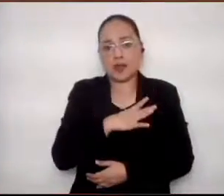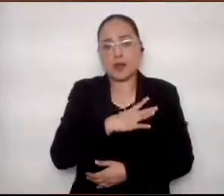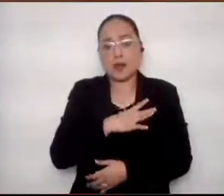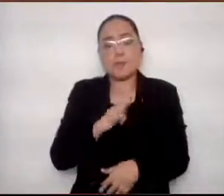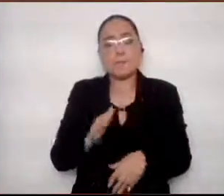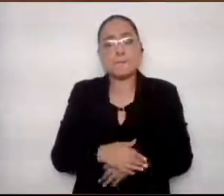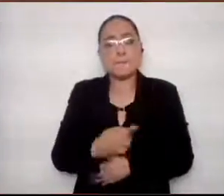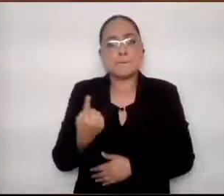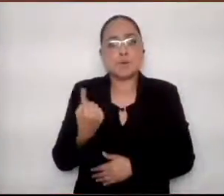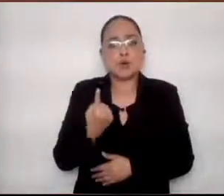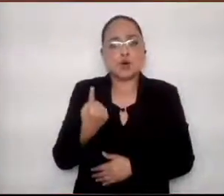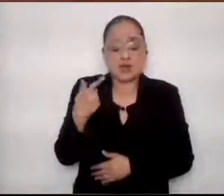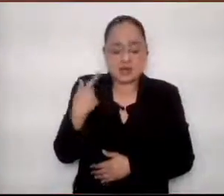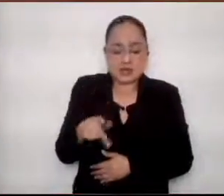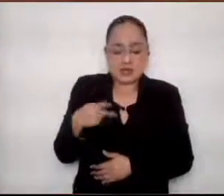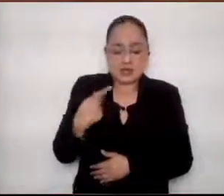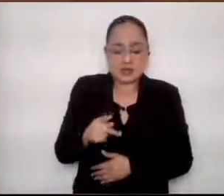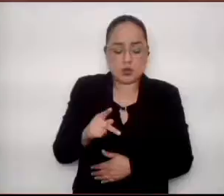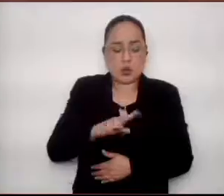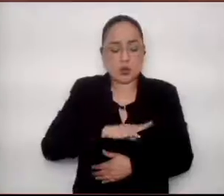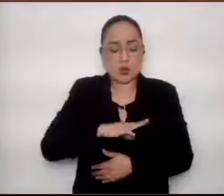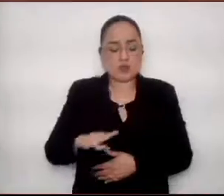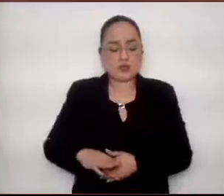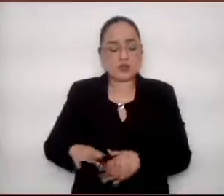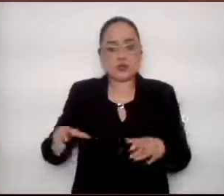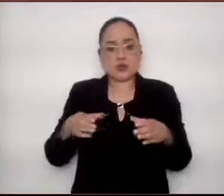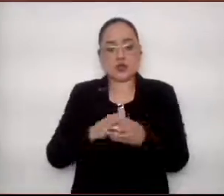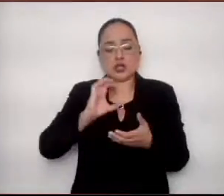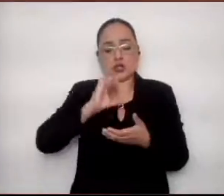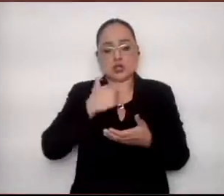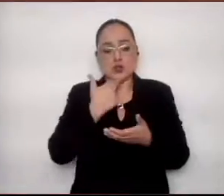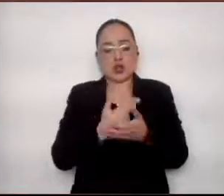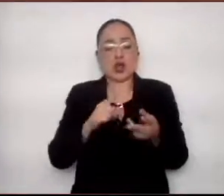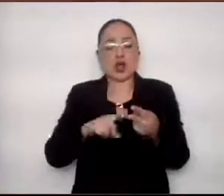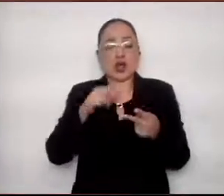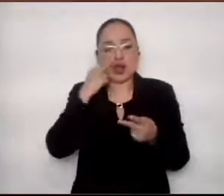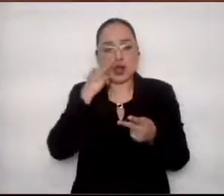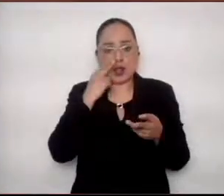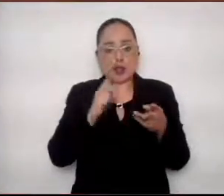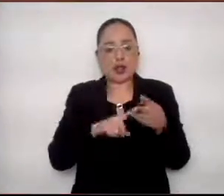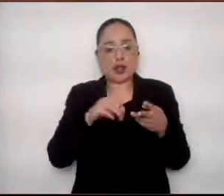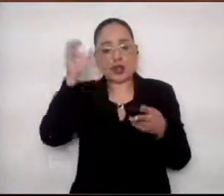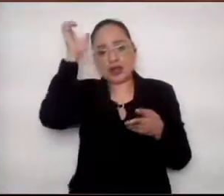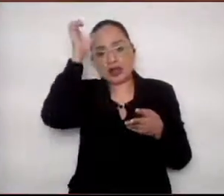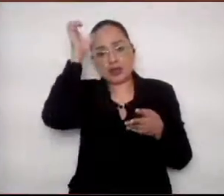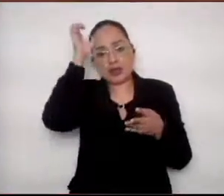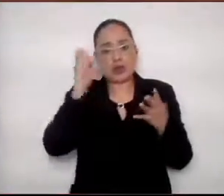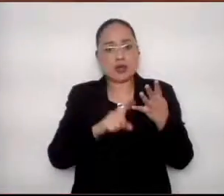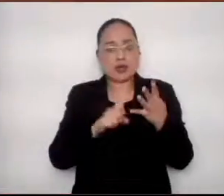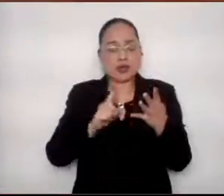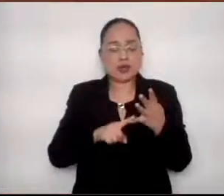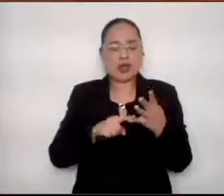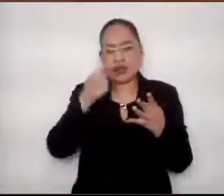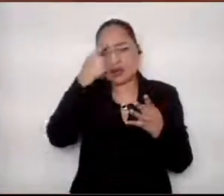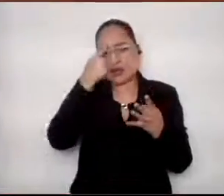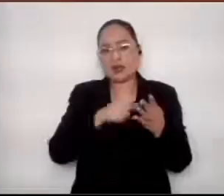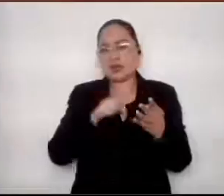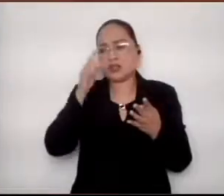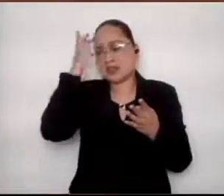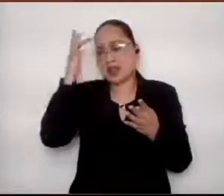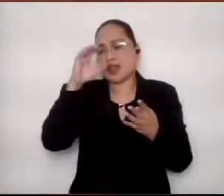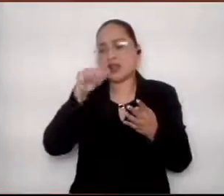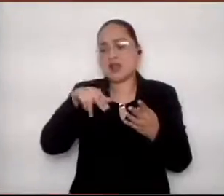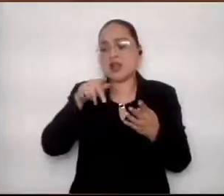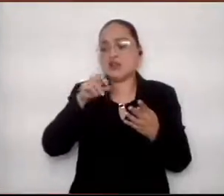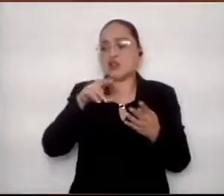Valle de México, municipios como Chimalhuacán, Nezahualcóyotl, Ecatepec, si no mal recuerdo aquí en San Antonio la